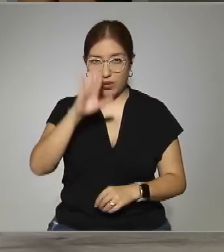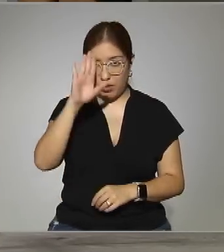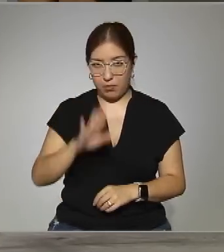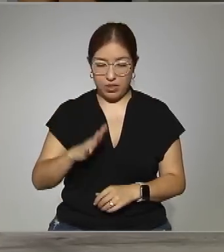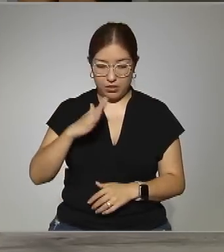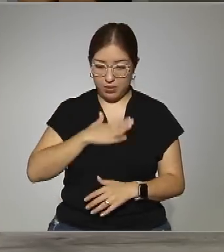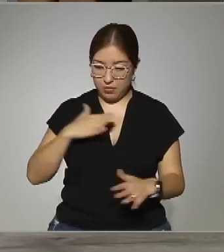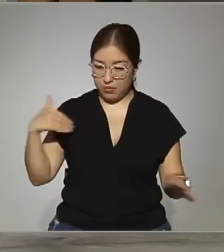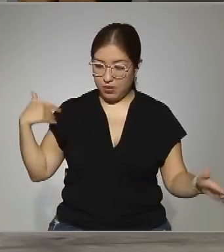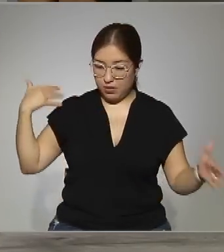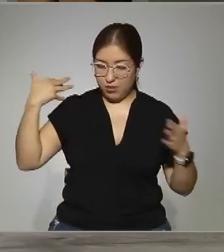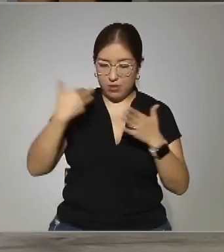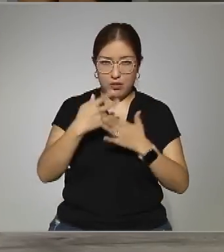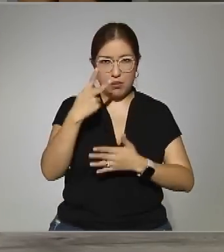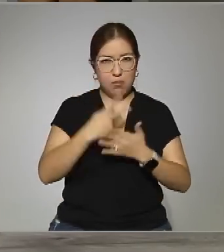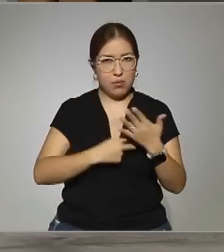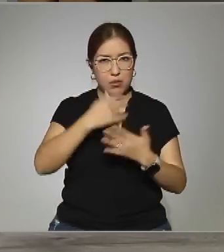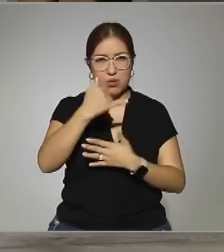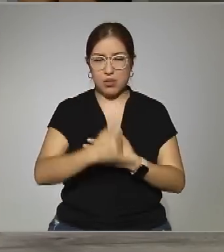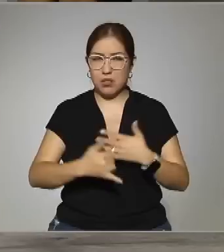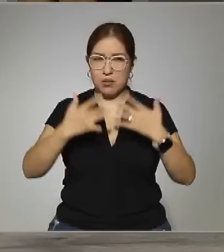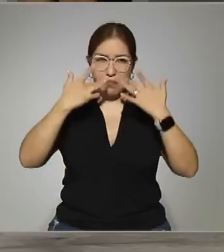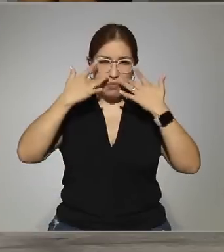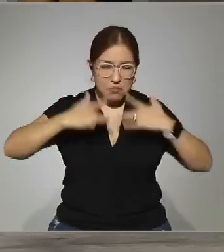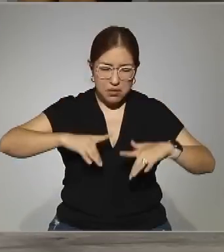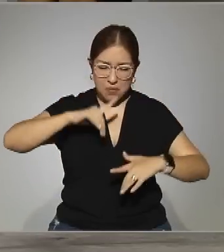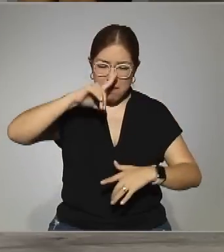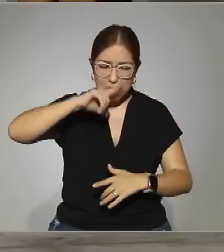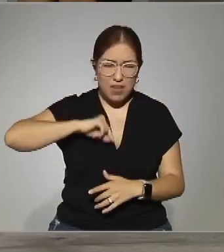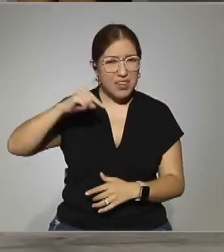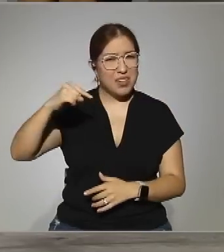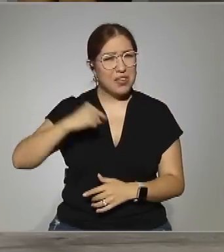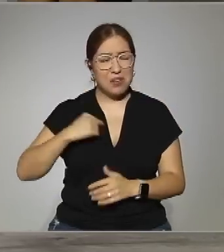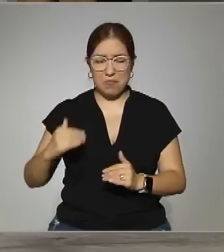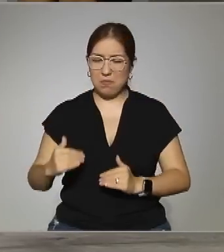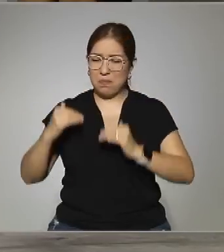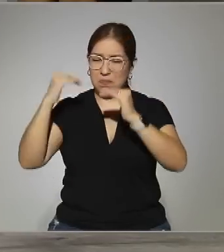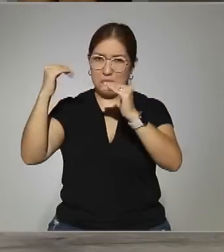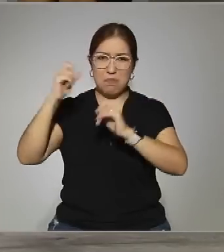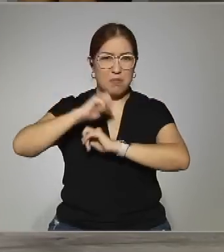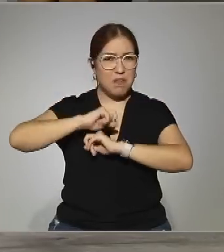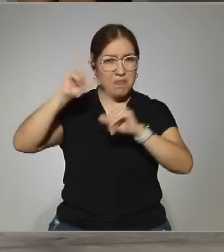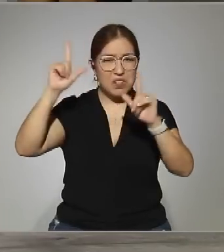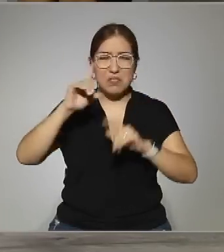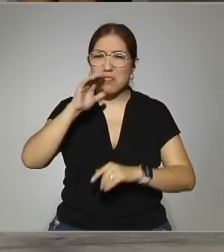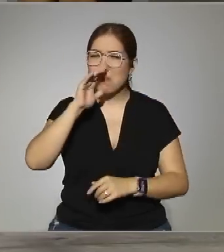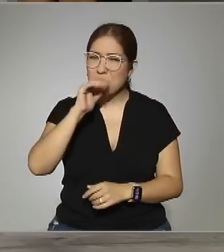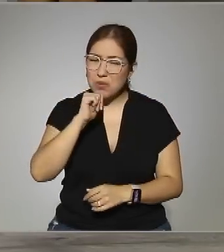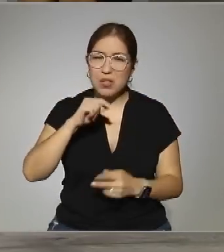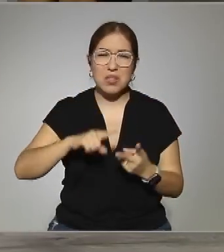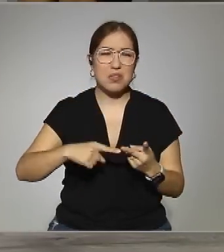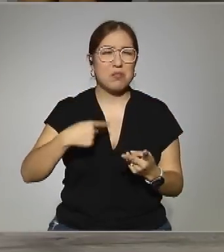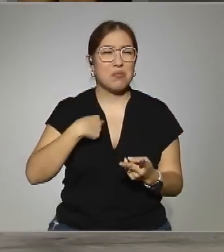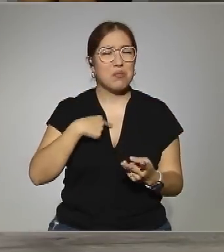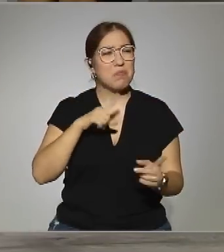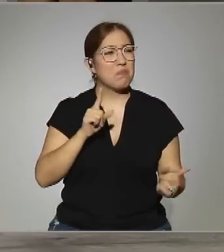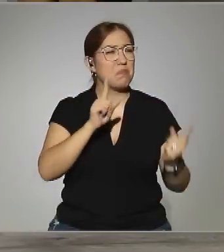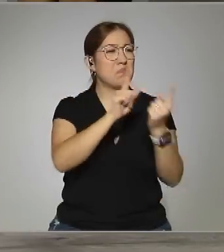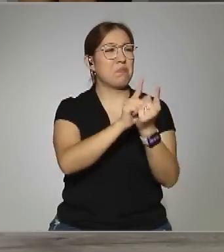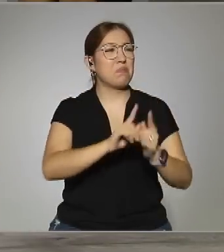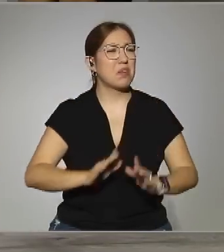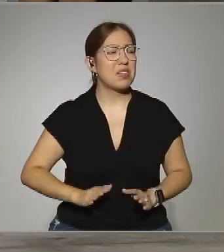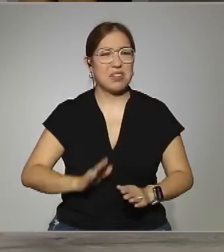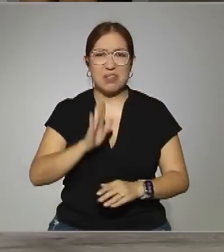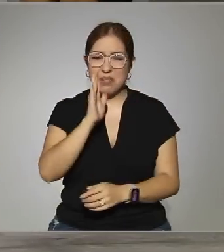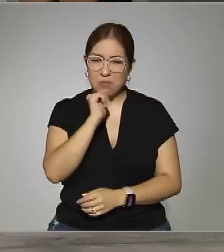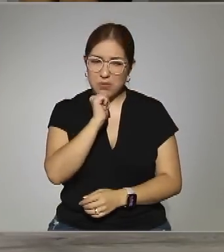proyectos fracasan, ¿no? O sea, no puedo crecer profesionalmente o no puedo encontrar pareja. O sea, ¿qué ejemplos me podrían dar